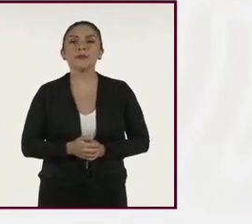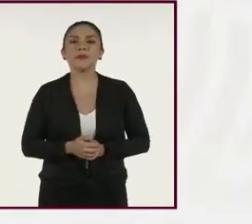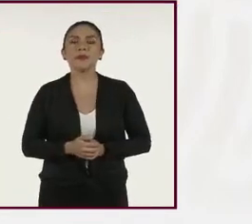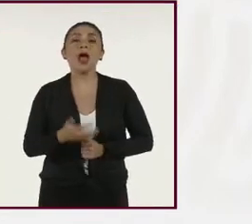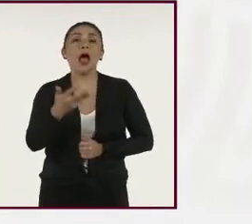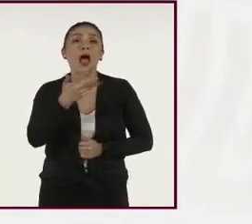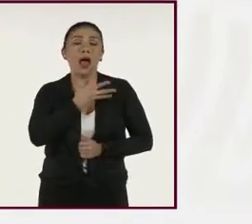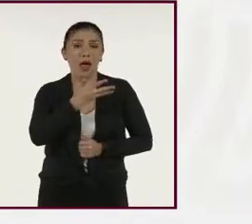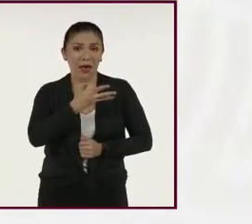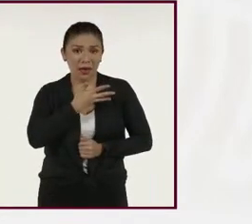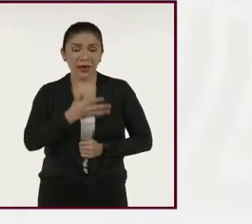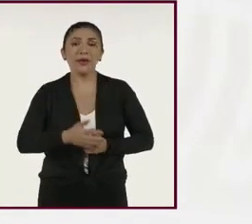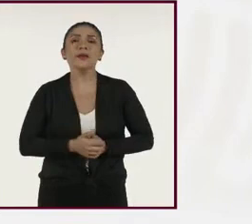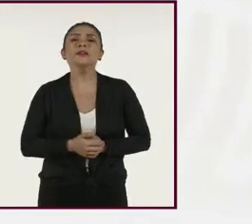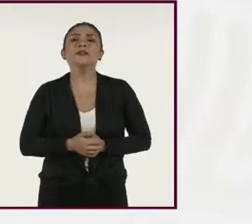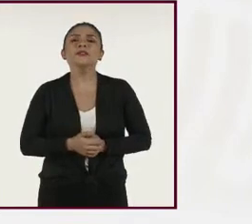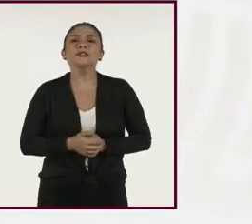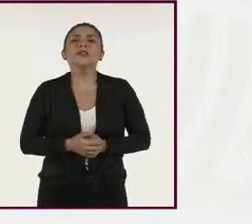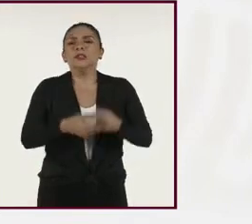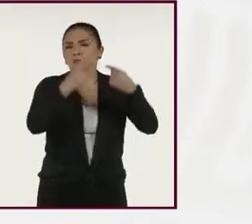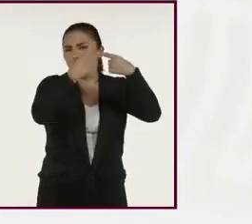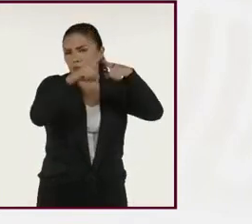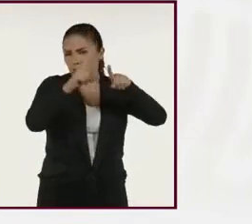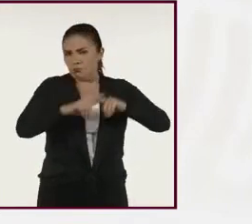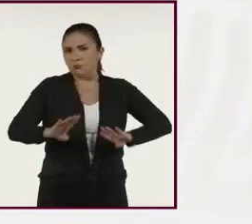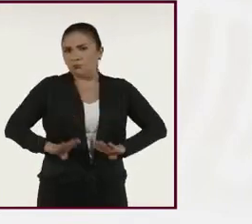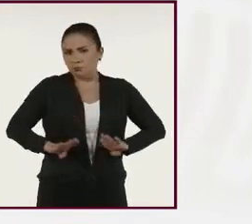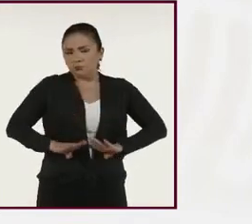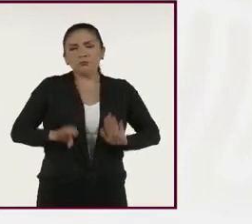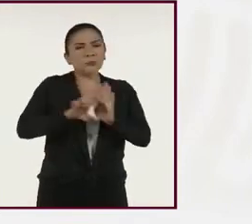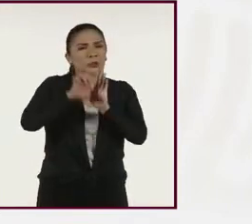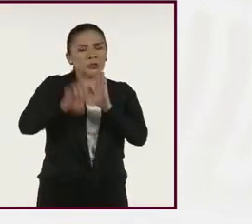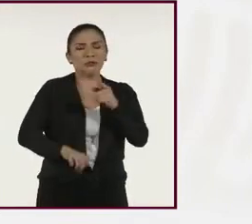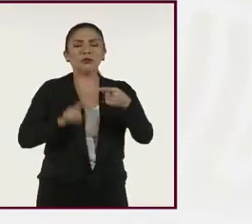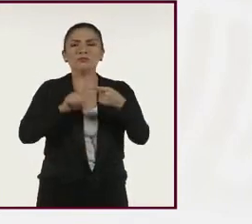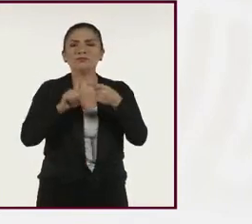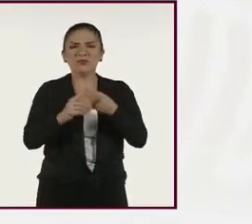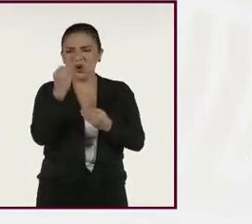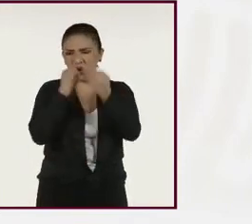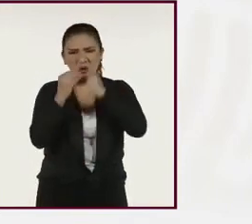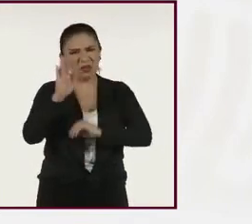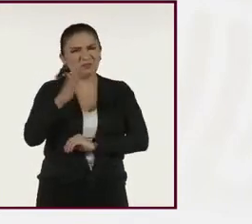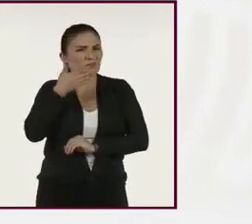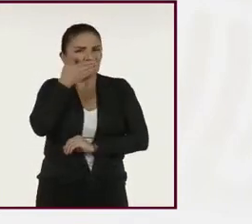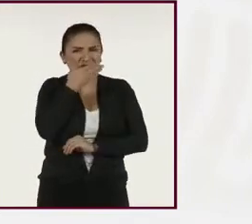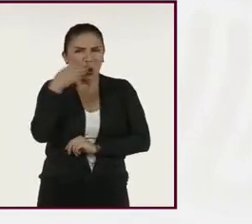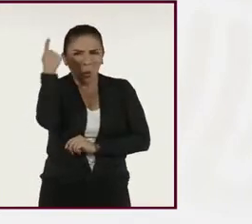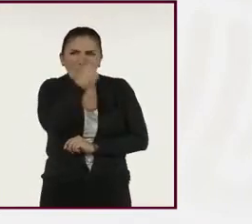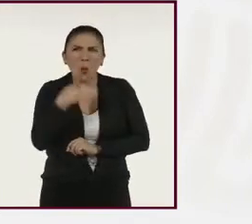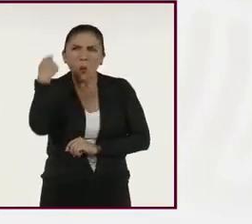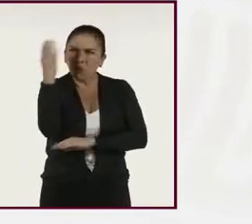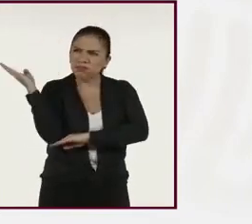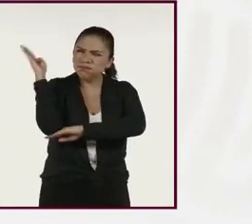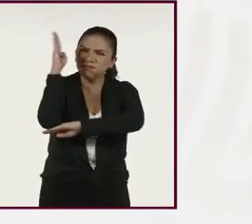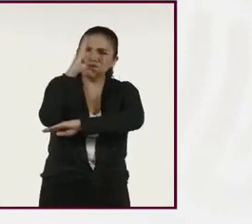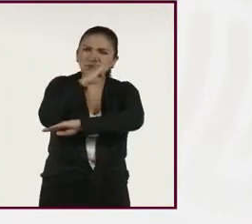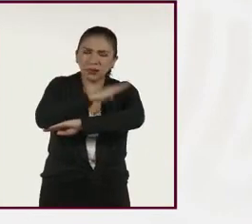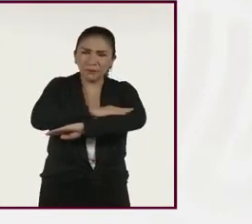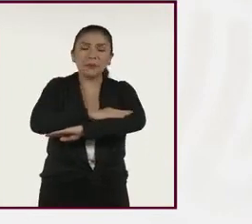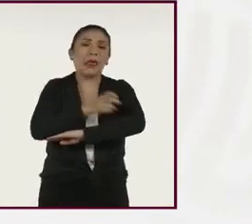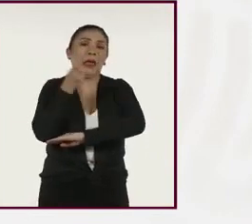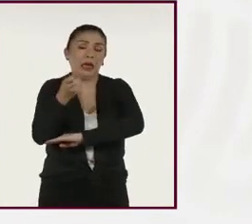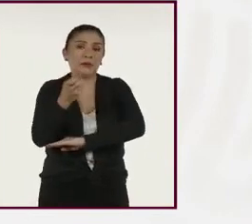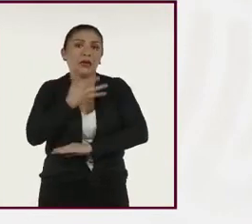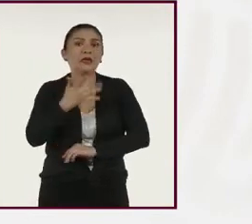que existen una serie de conductas que van desde los ayunos prolongados, que se relacionan también con